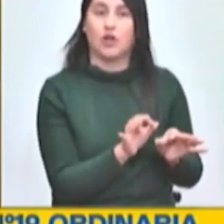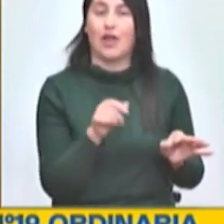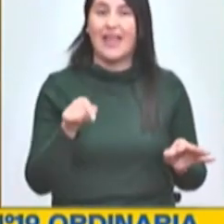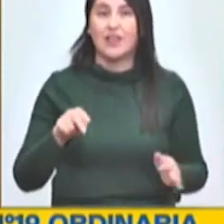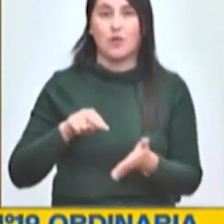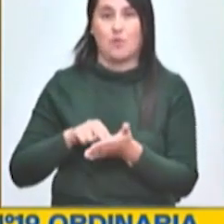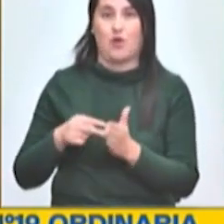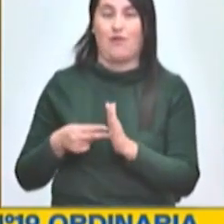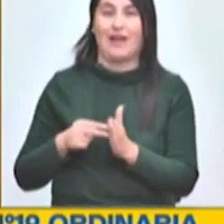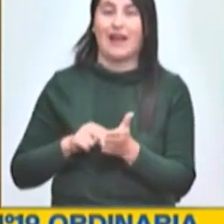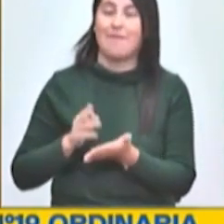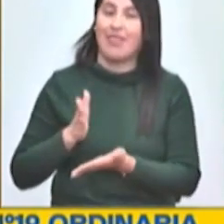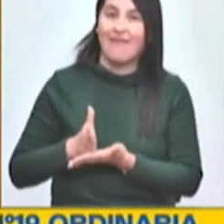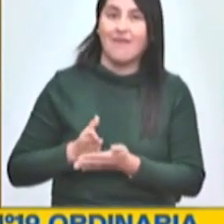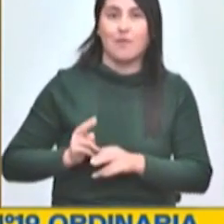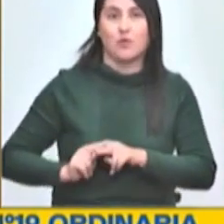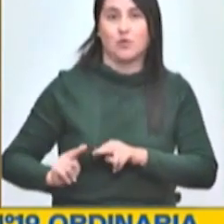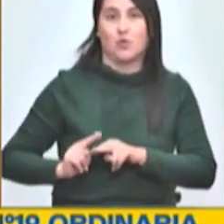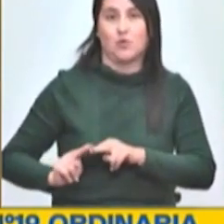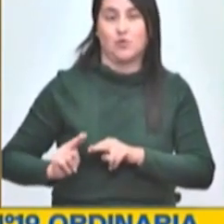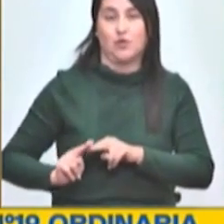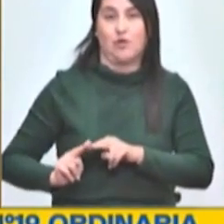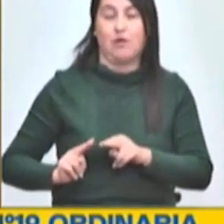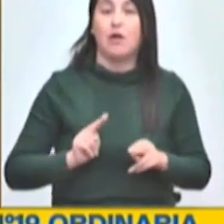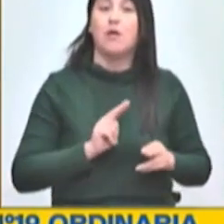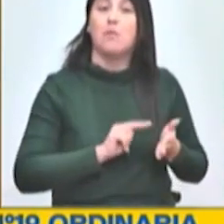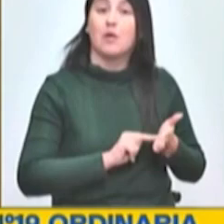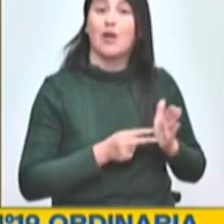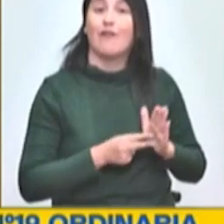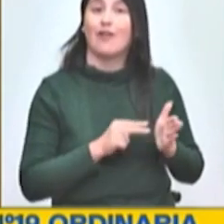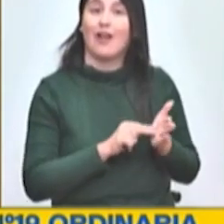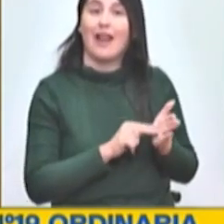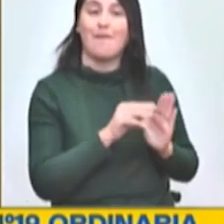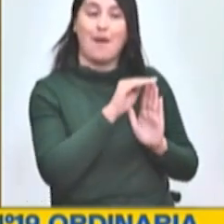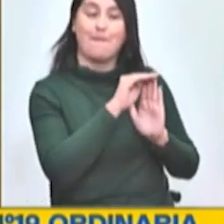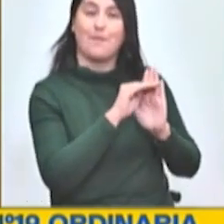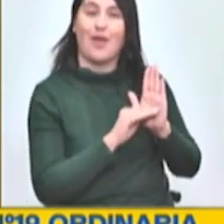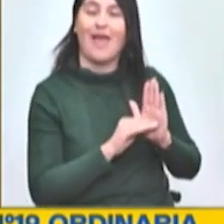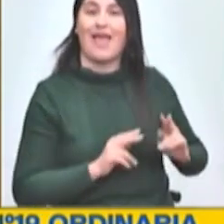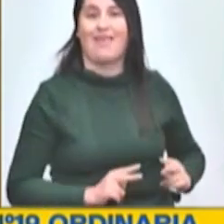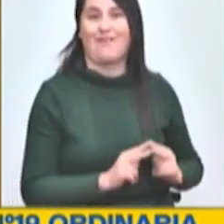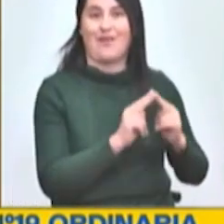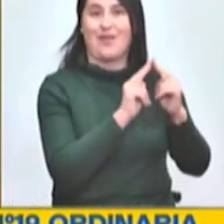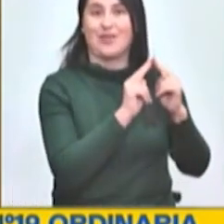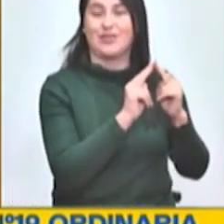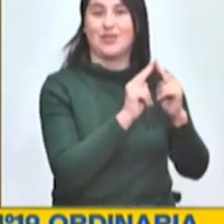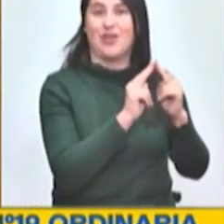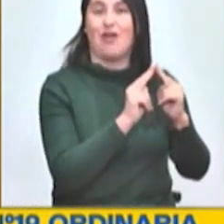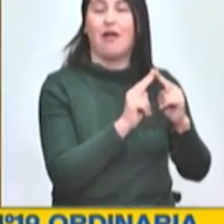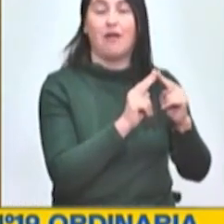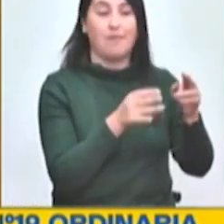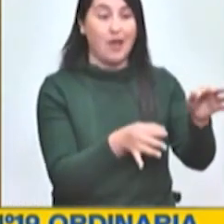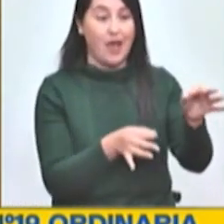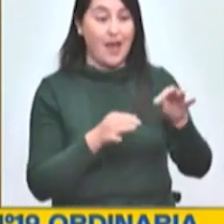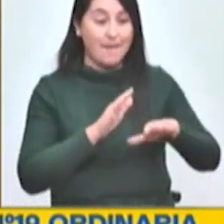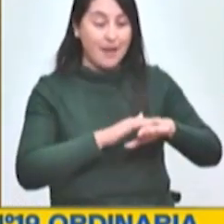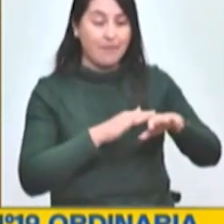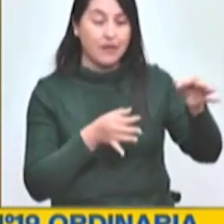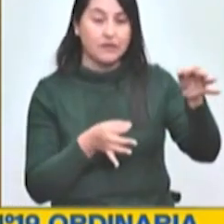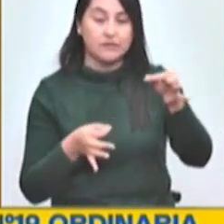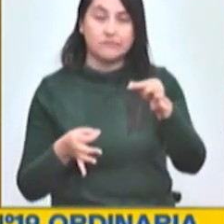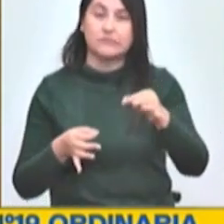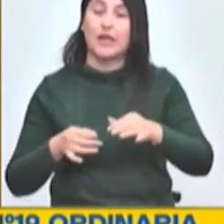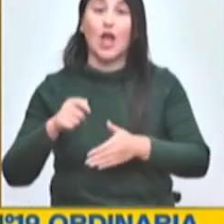es un problema que hay que resolver tenemos problemas con la ejecución de los programas habitacionales se nos caen los permisos de fijación se nos están cayendo